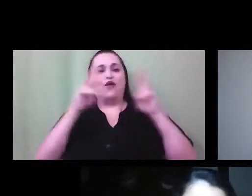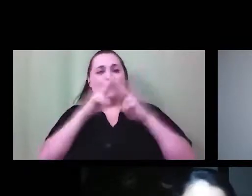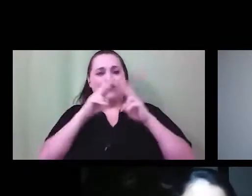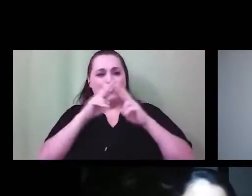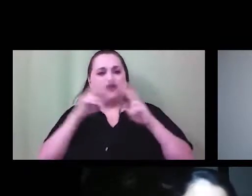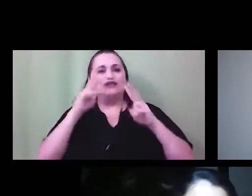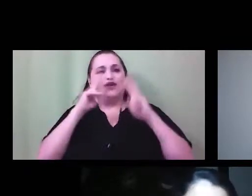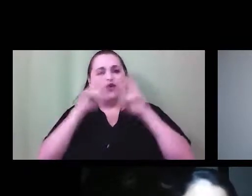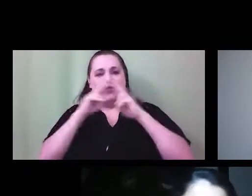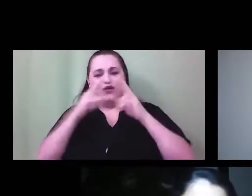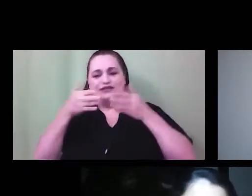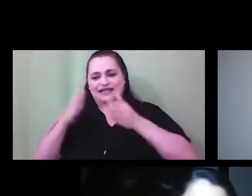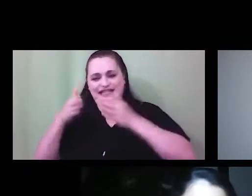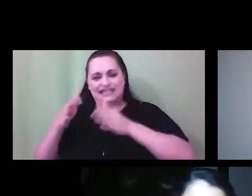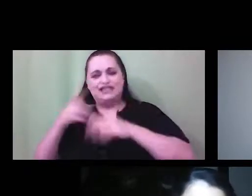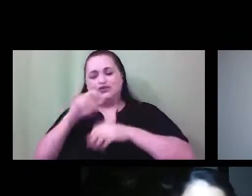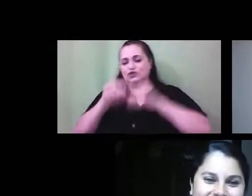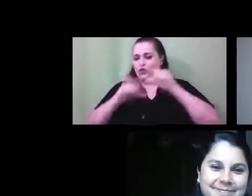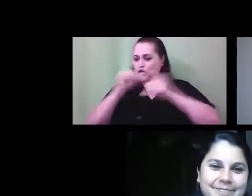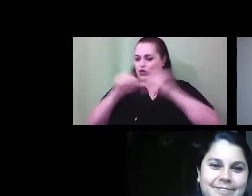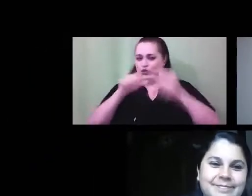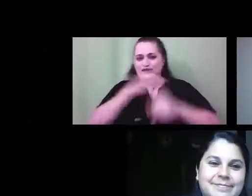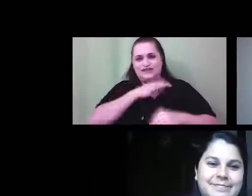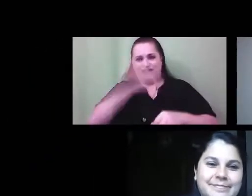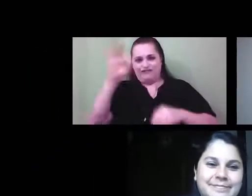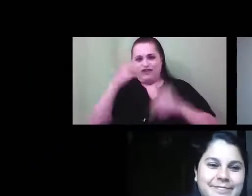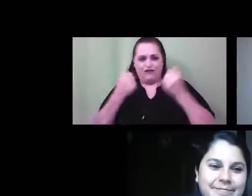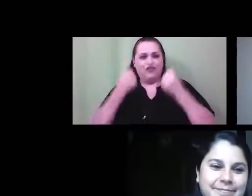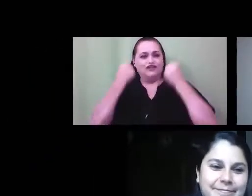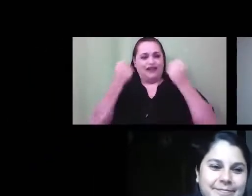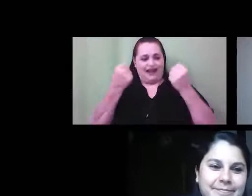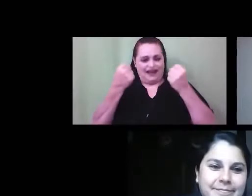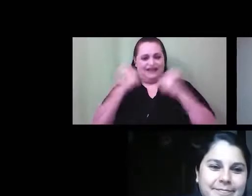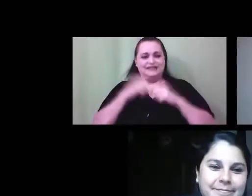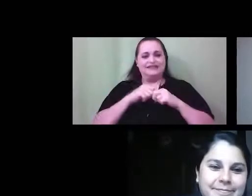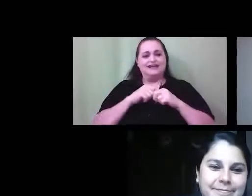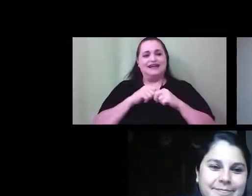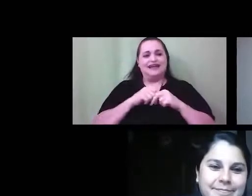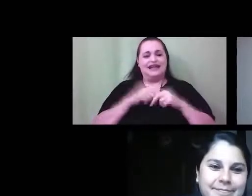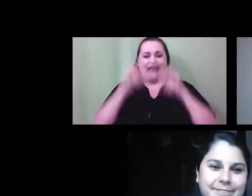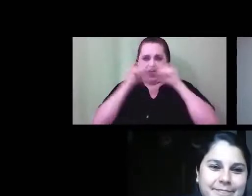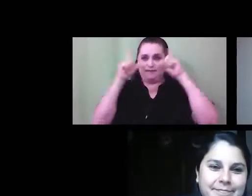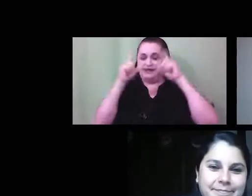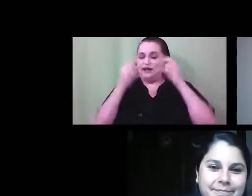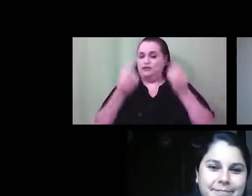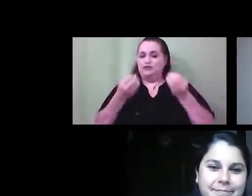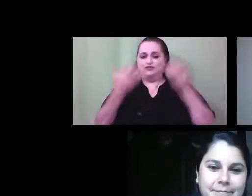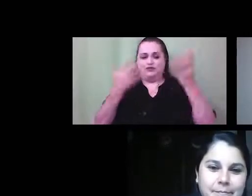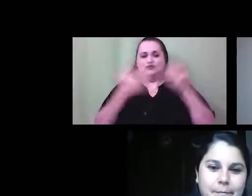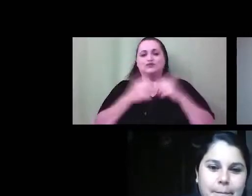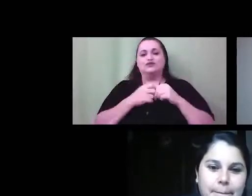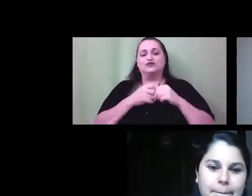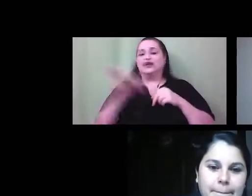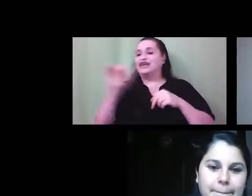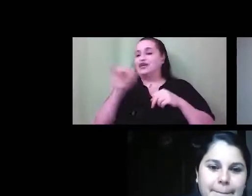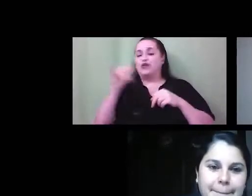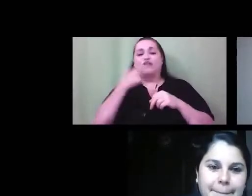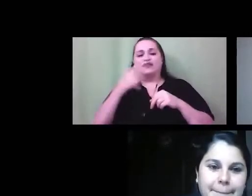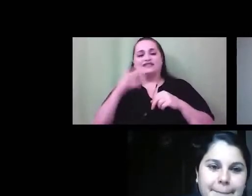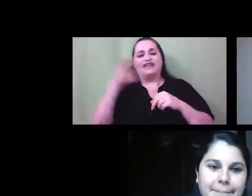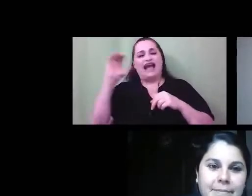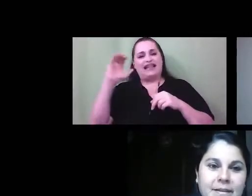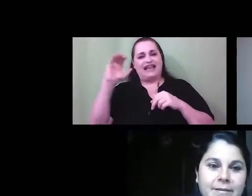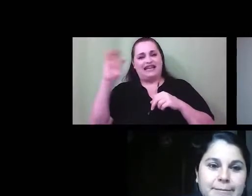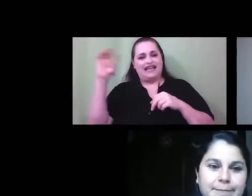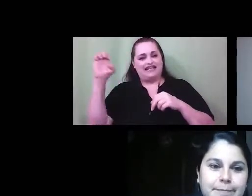a sus niños, que da lucha de su fe y de su fortaleza, entonces que la admira muchísimo. Igual lo dice Catalina